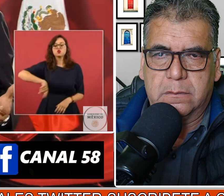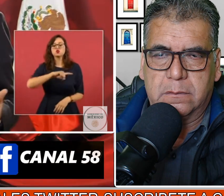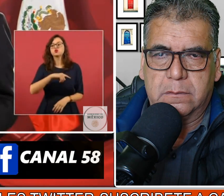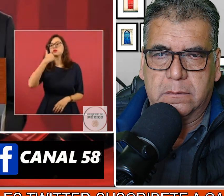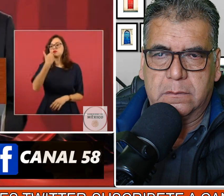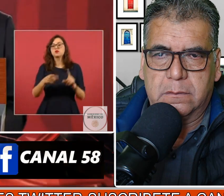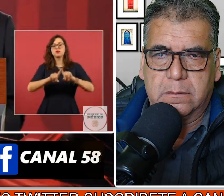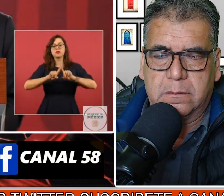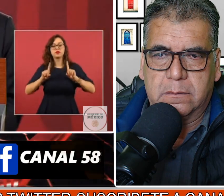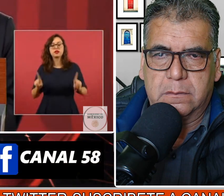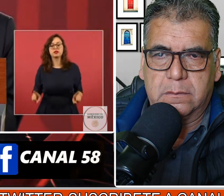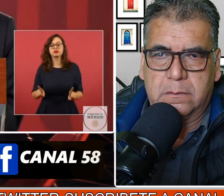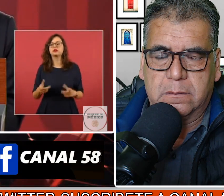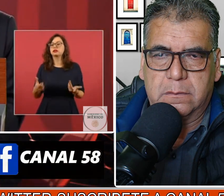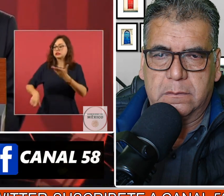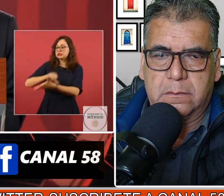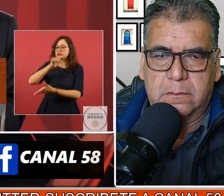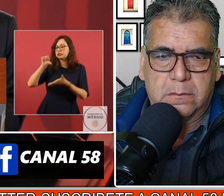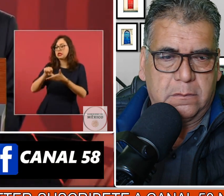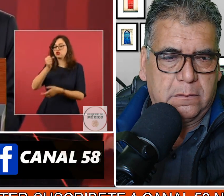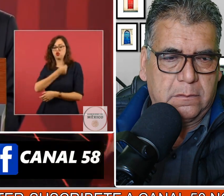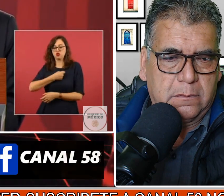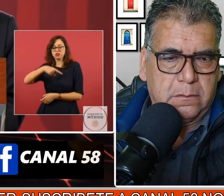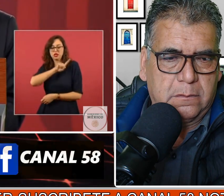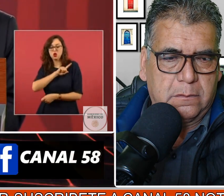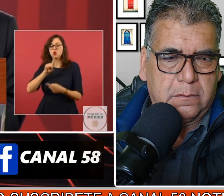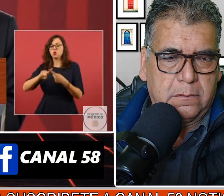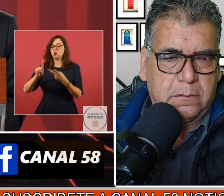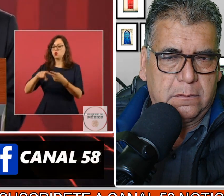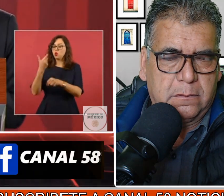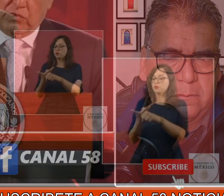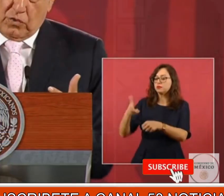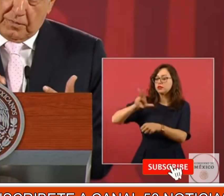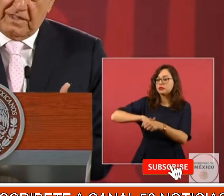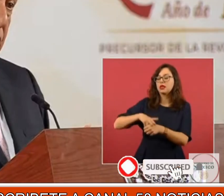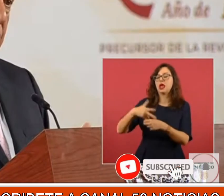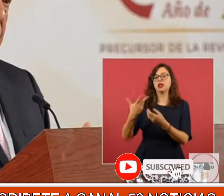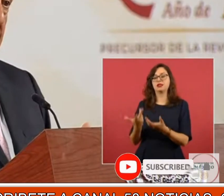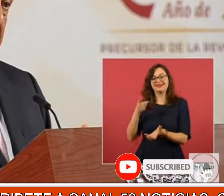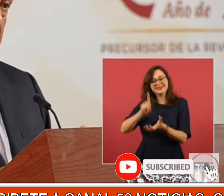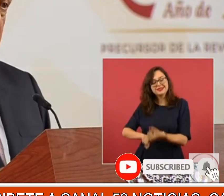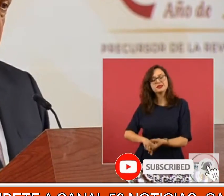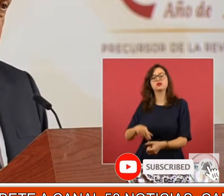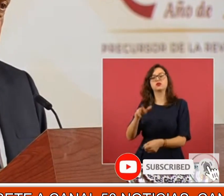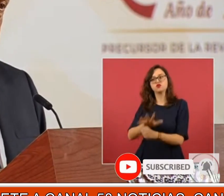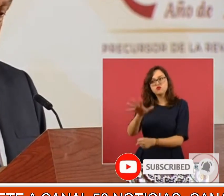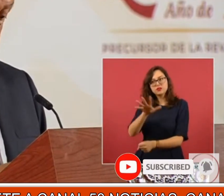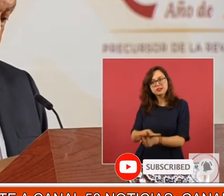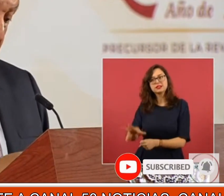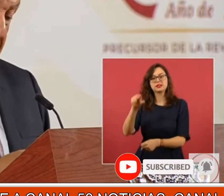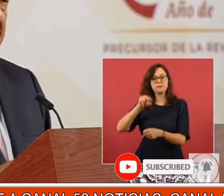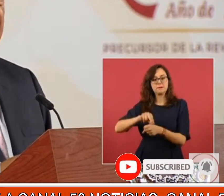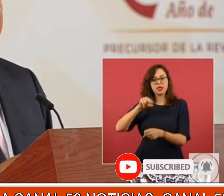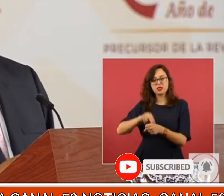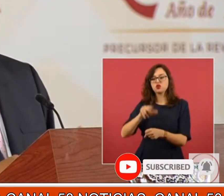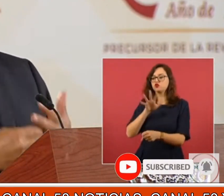tener centros de salud, hospitales, con médicos,